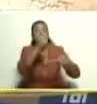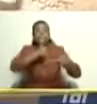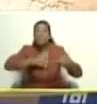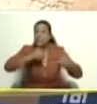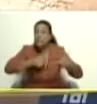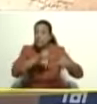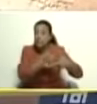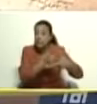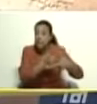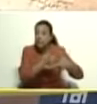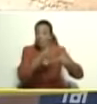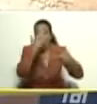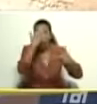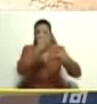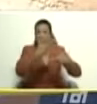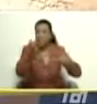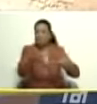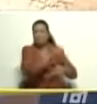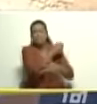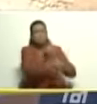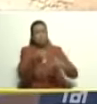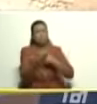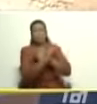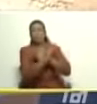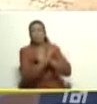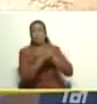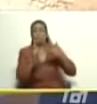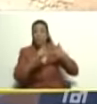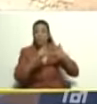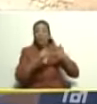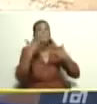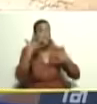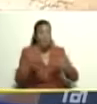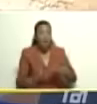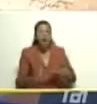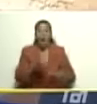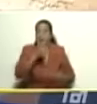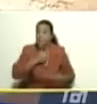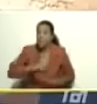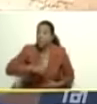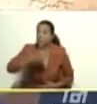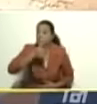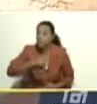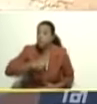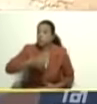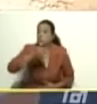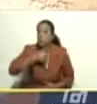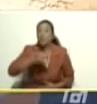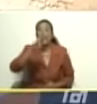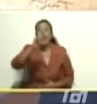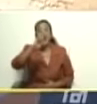Resistencia frente a las agresiones y sanciones. Y mira qué bien hemos resistido de manera victoriosa.